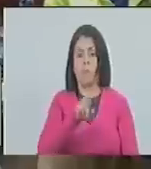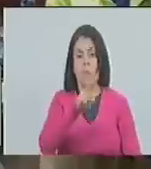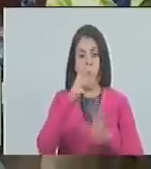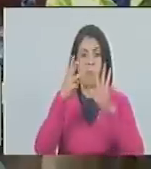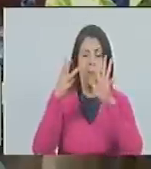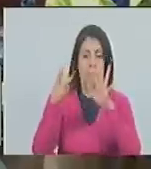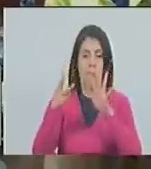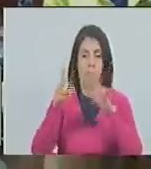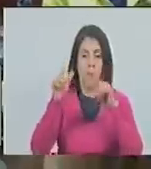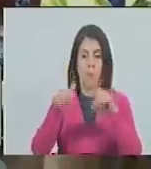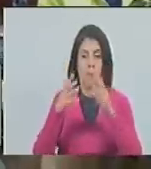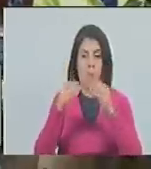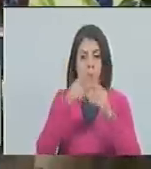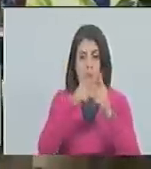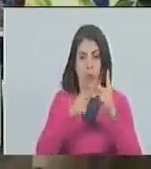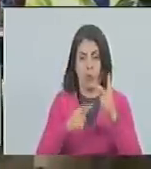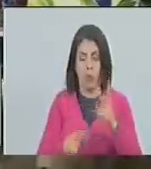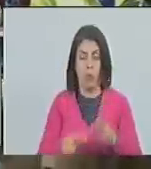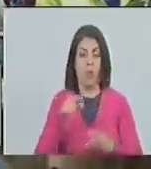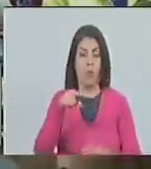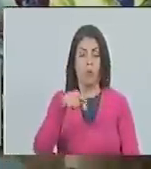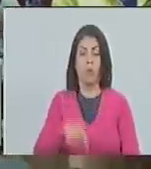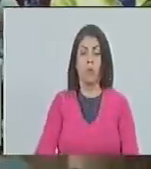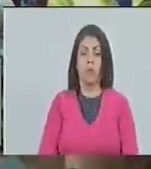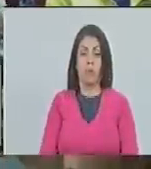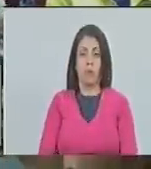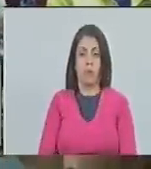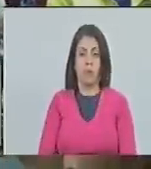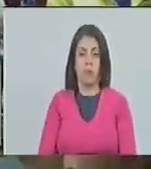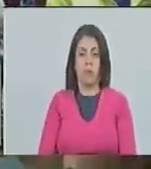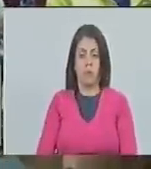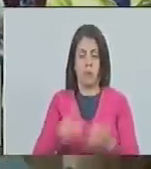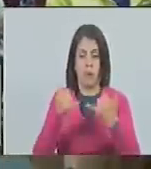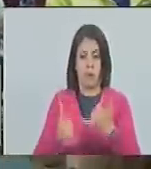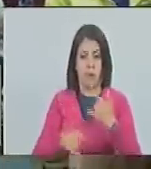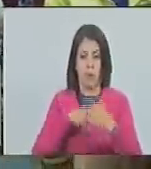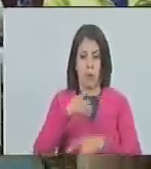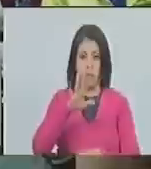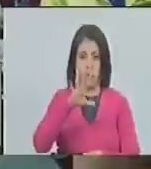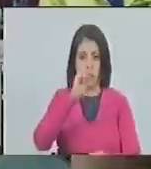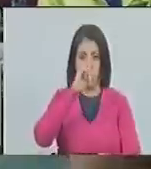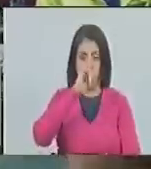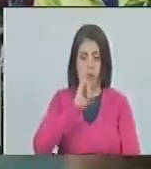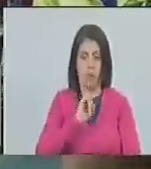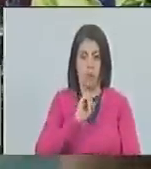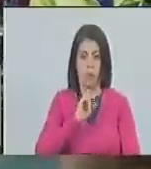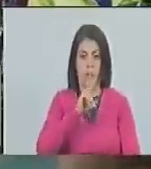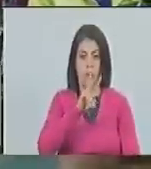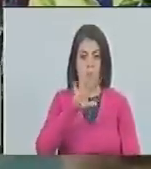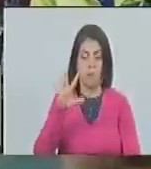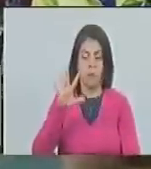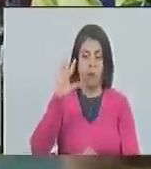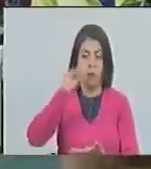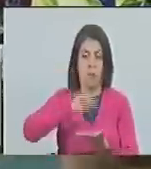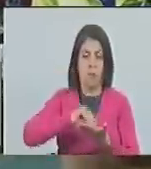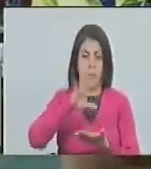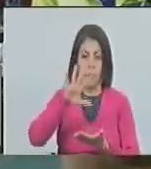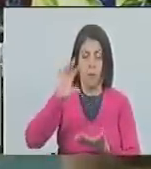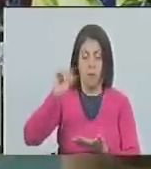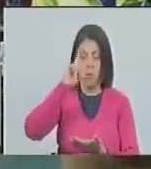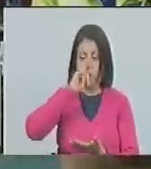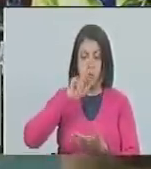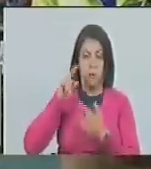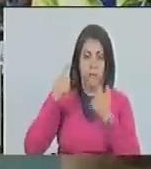28, y muchos de ellos, ¿verdad?, ya después de 50 años, tenían 25 cuando se levantaron, pero después cuando tenían